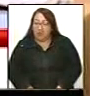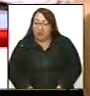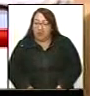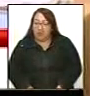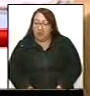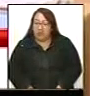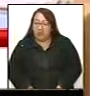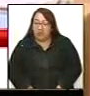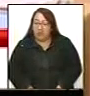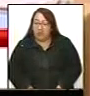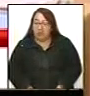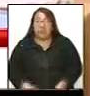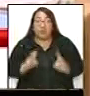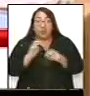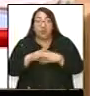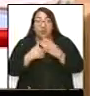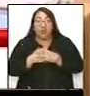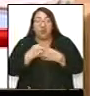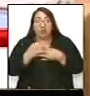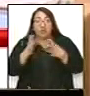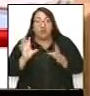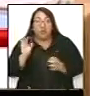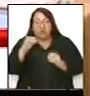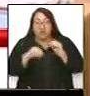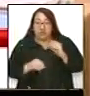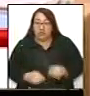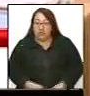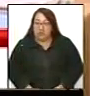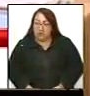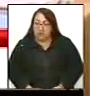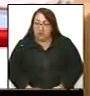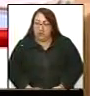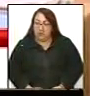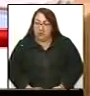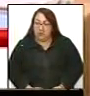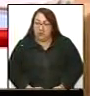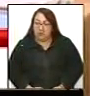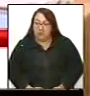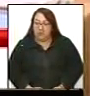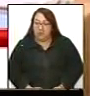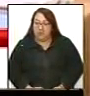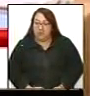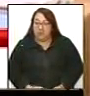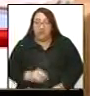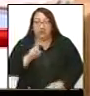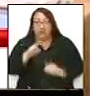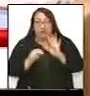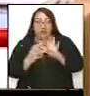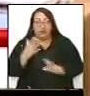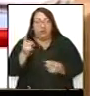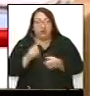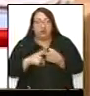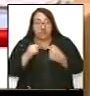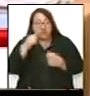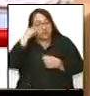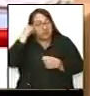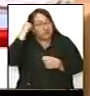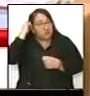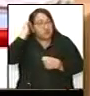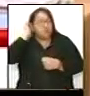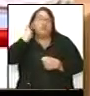jornada escolar completa, de la forma como se ha implementado desde la gestión 2015 a la fecha,